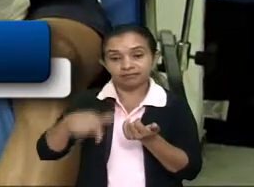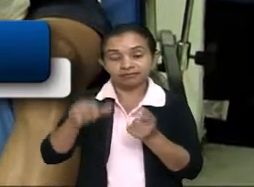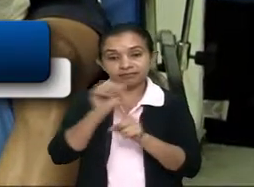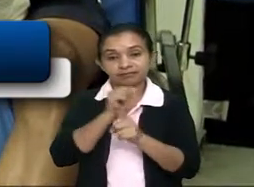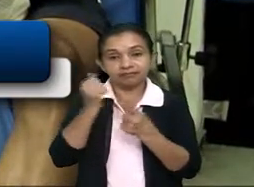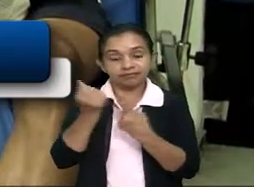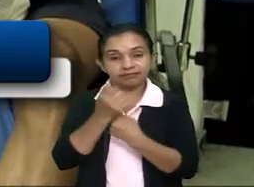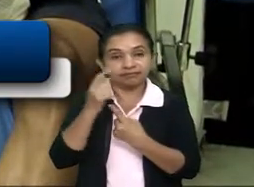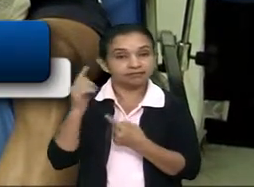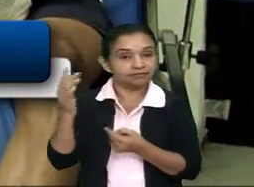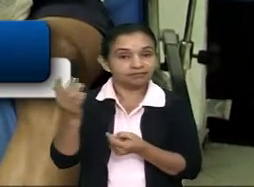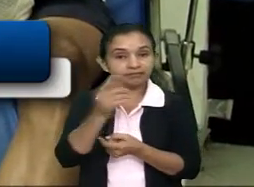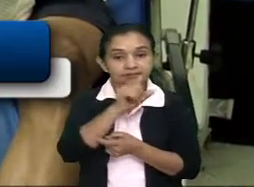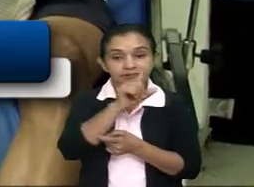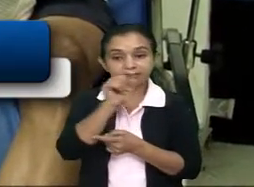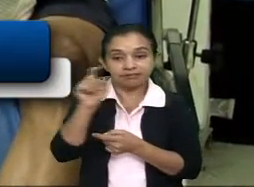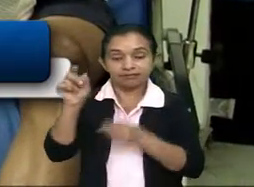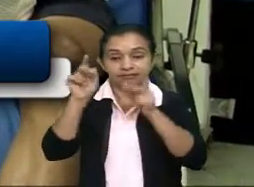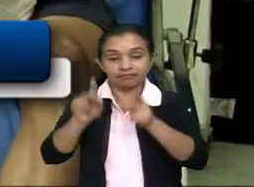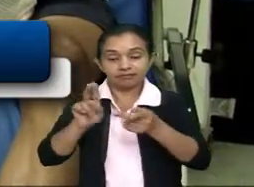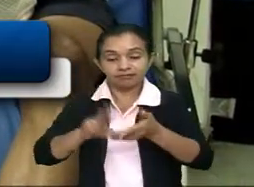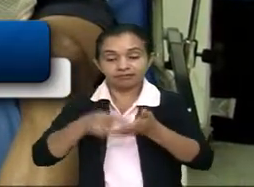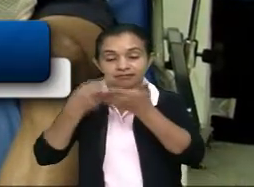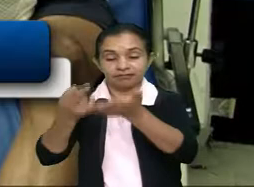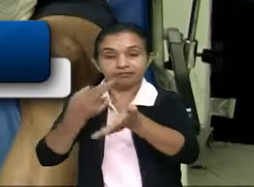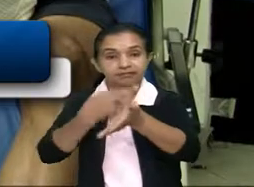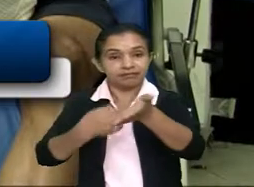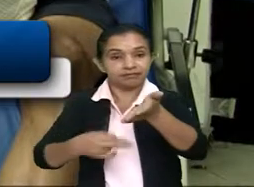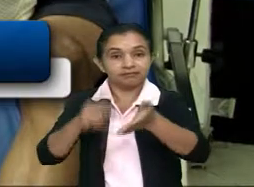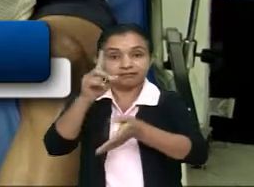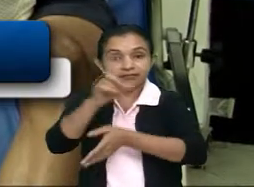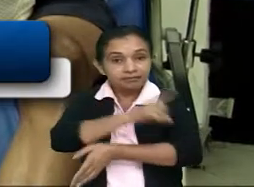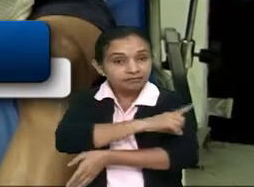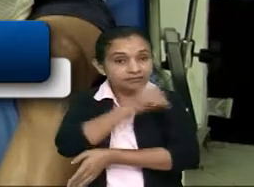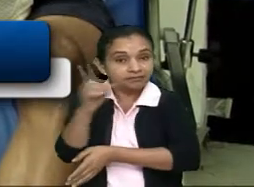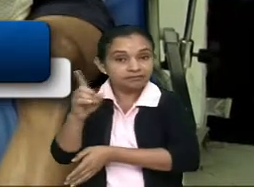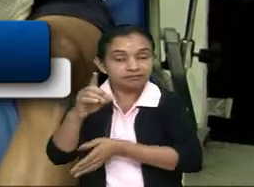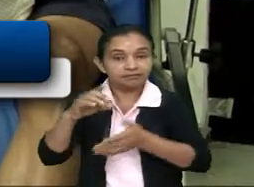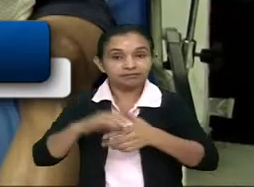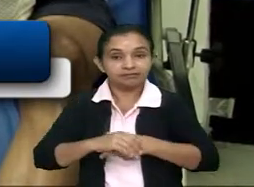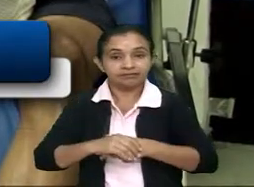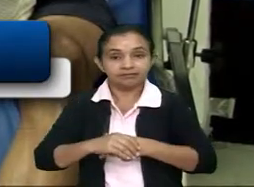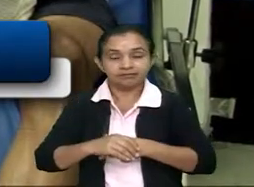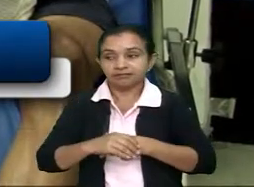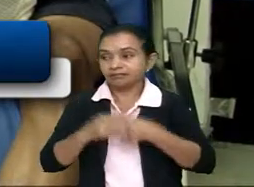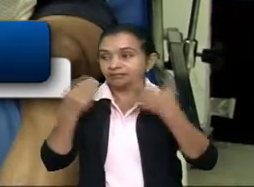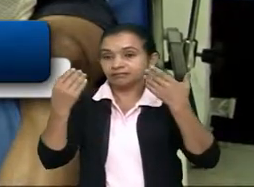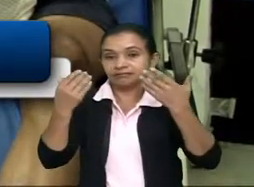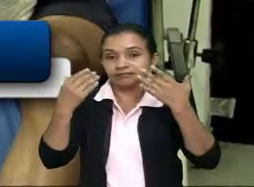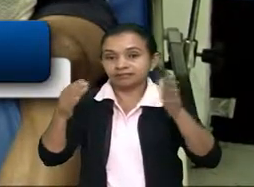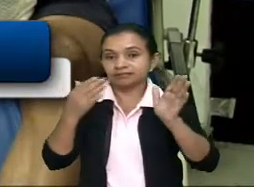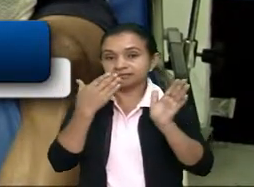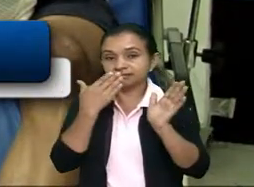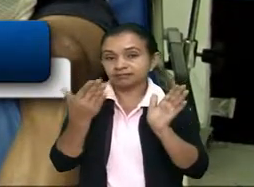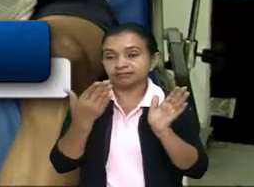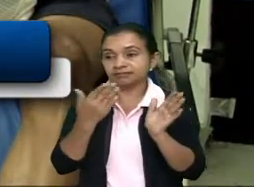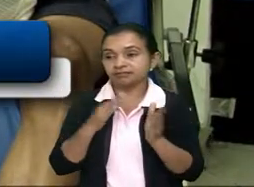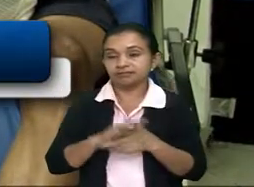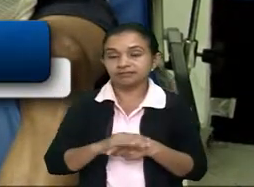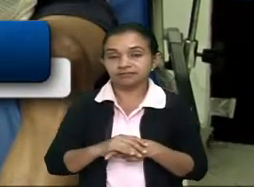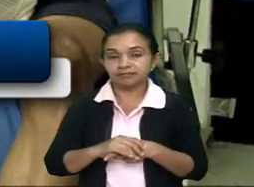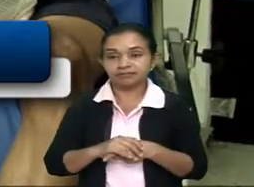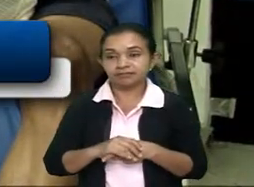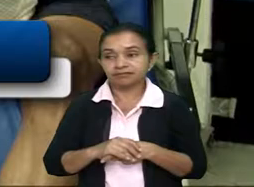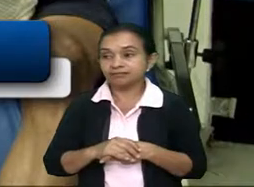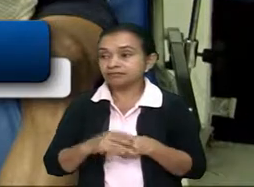casa con el donar más de 100 personas en un solo día en esa oportunidad entonces también les voy a